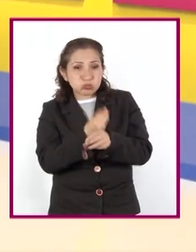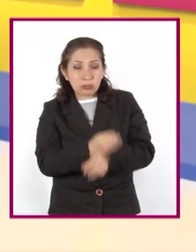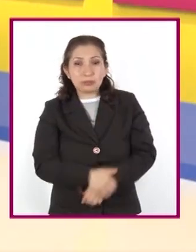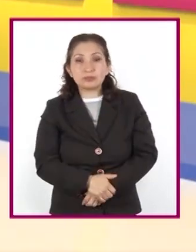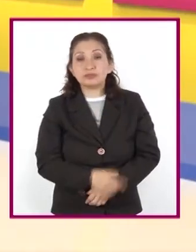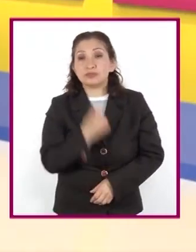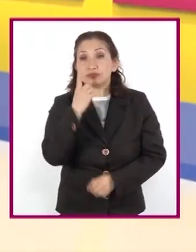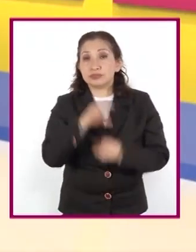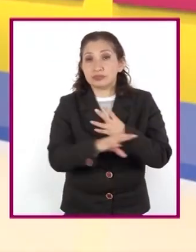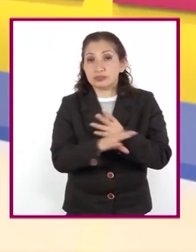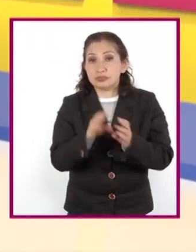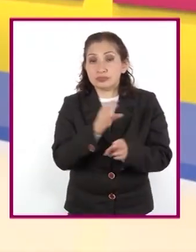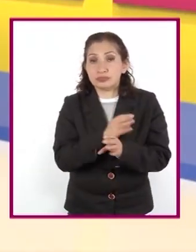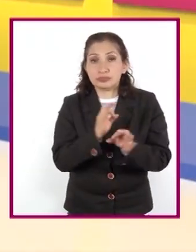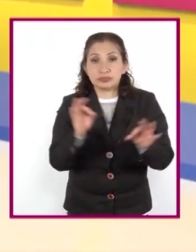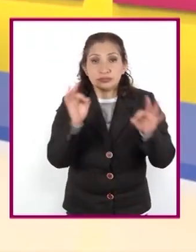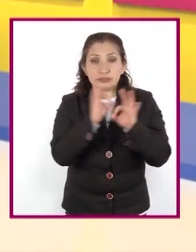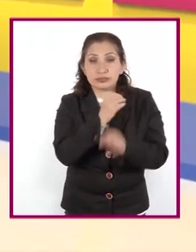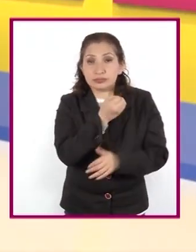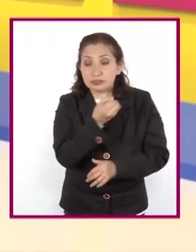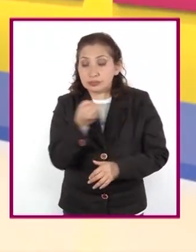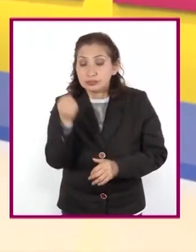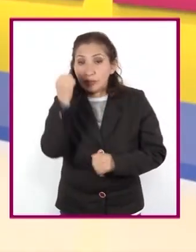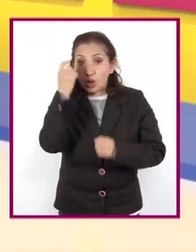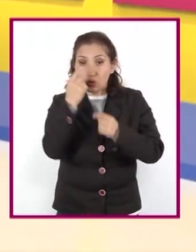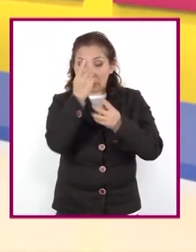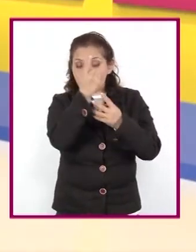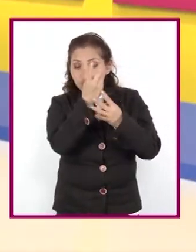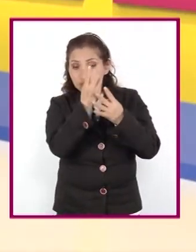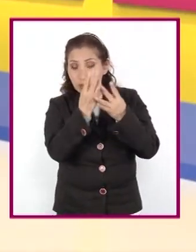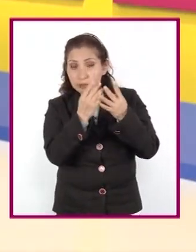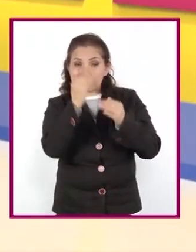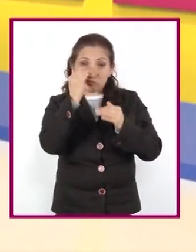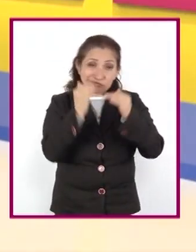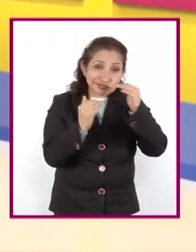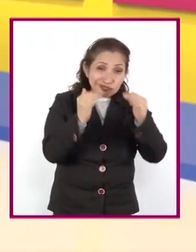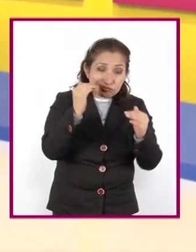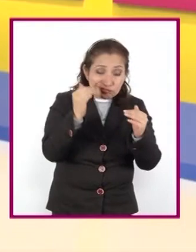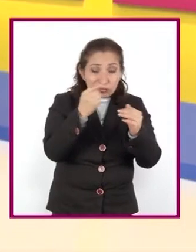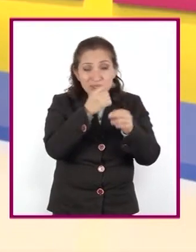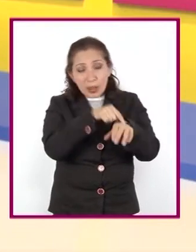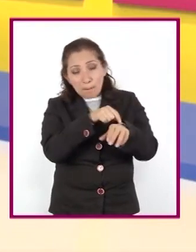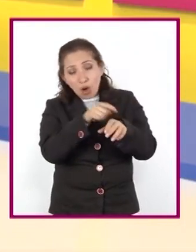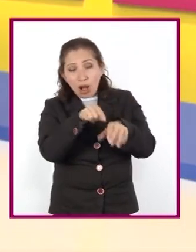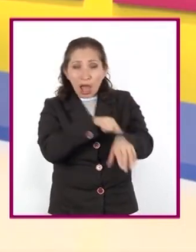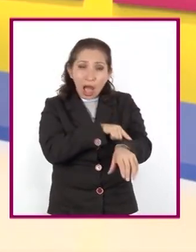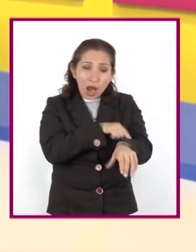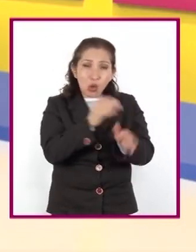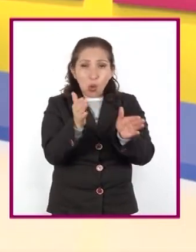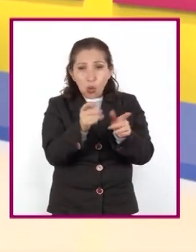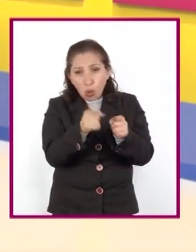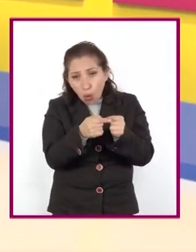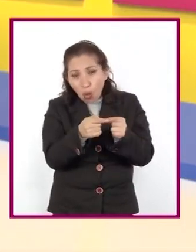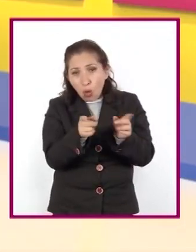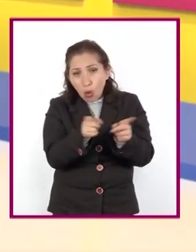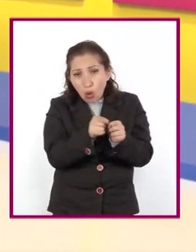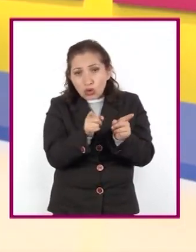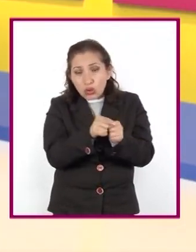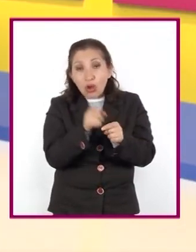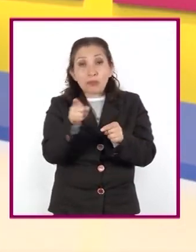Cabe mencionar que el orden de algunos pasos puede variar. Sin embargo, la idea es